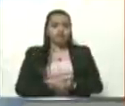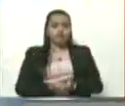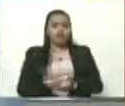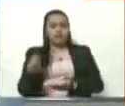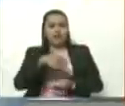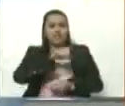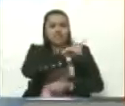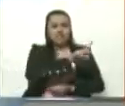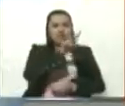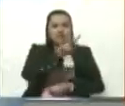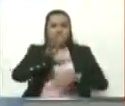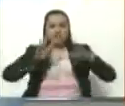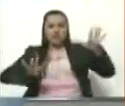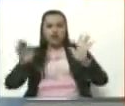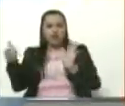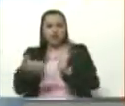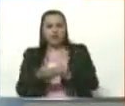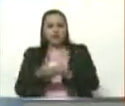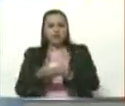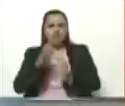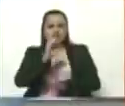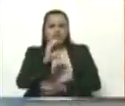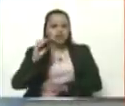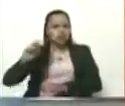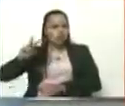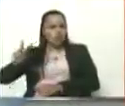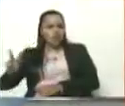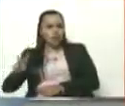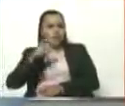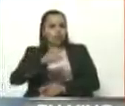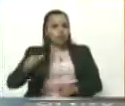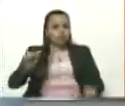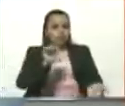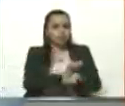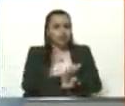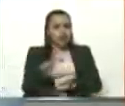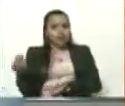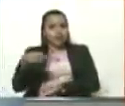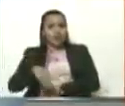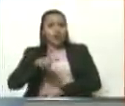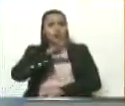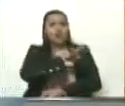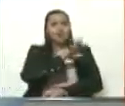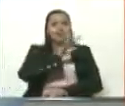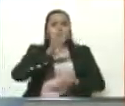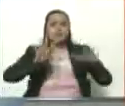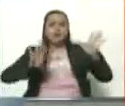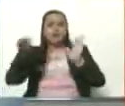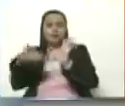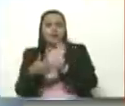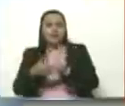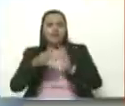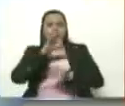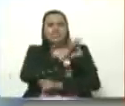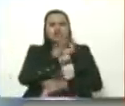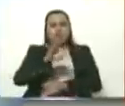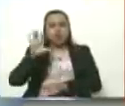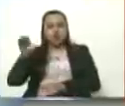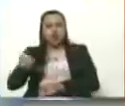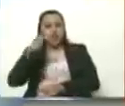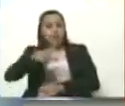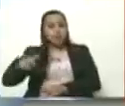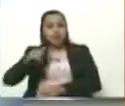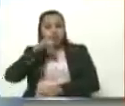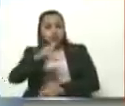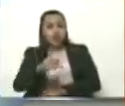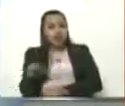los egresos se han presentado 49 mil 330 imputaciones y 23 mil